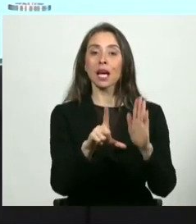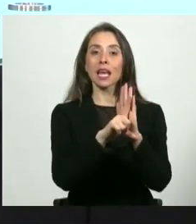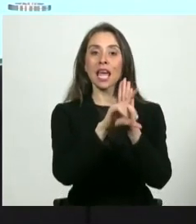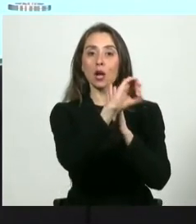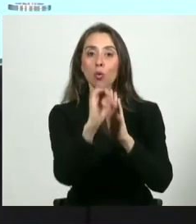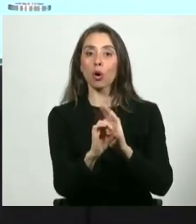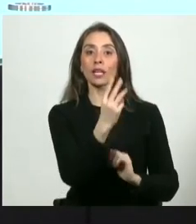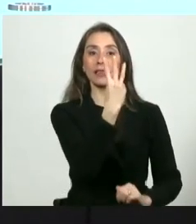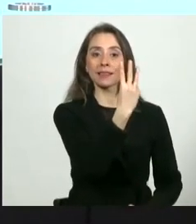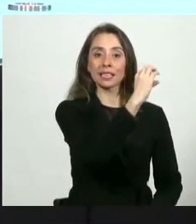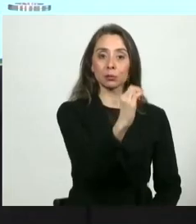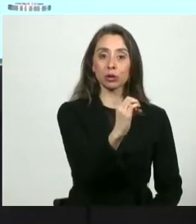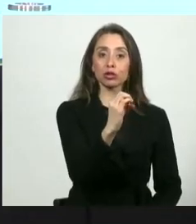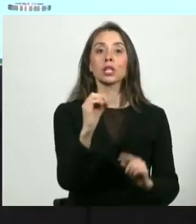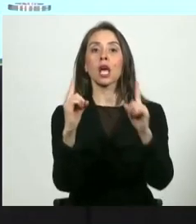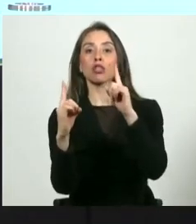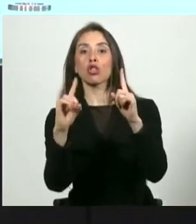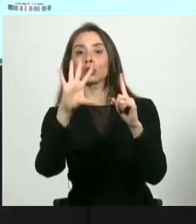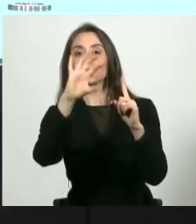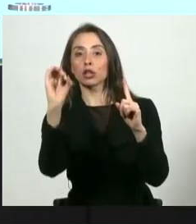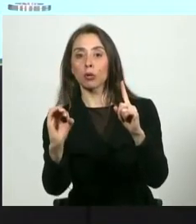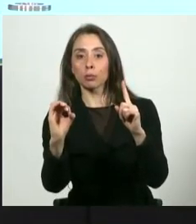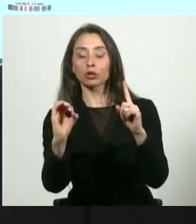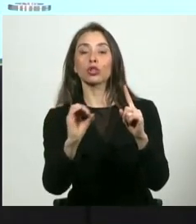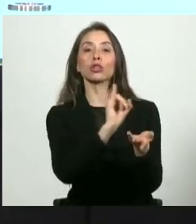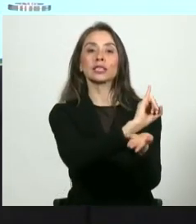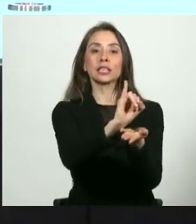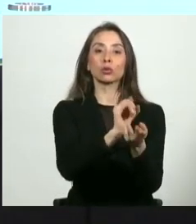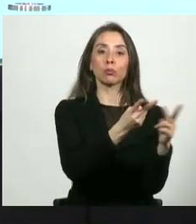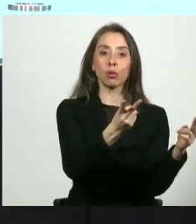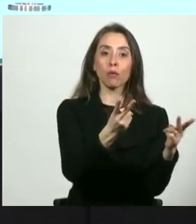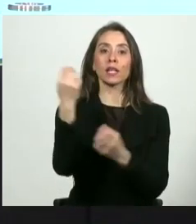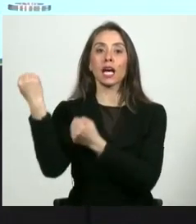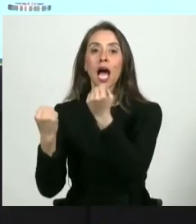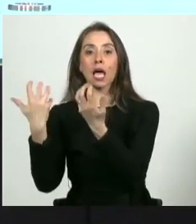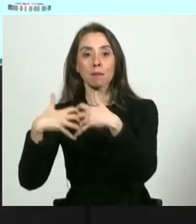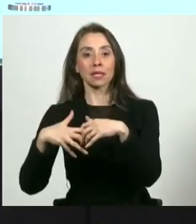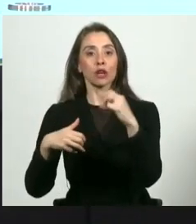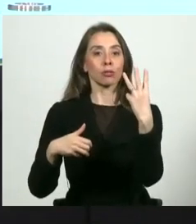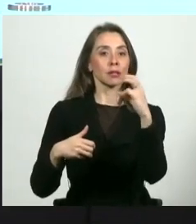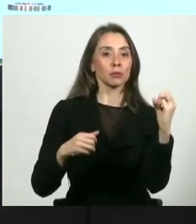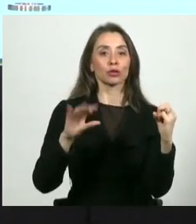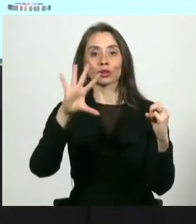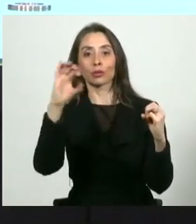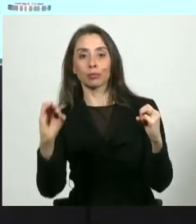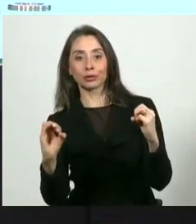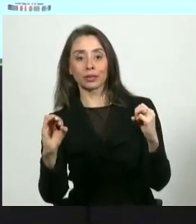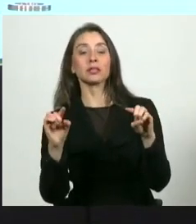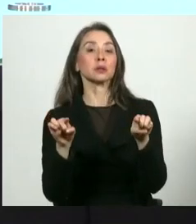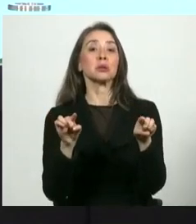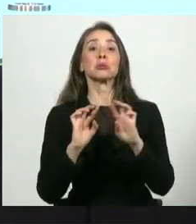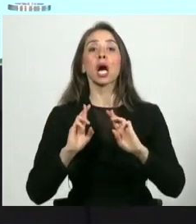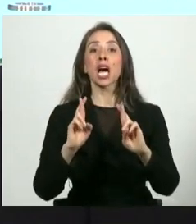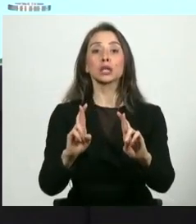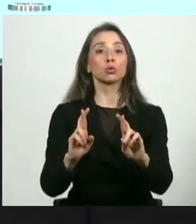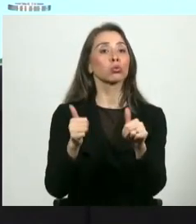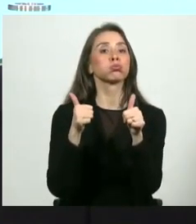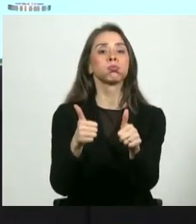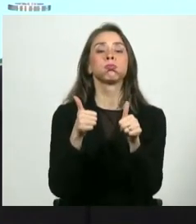cuotas de un 3 y un 5% en el sector público y empresarial respectivamente, y han tenido resultados